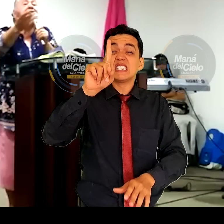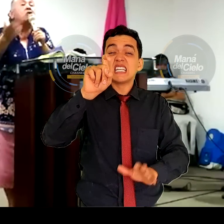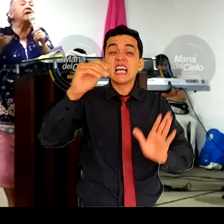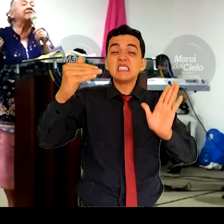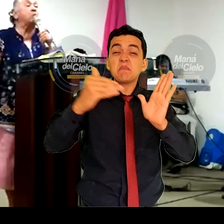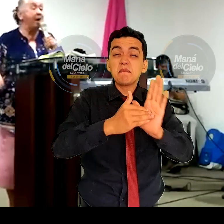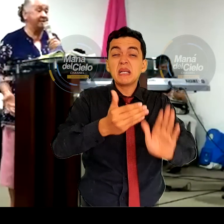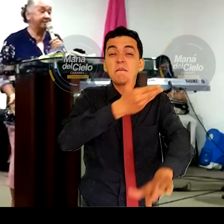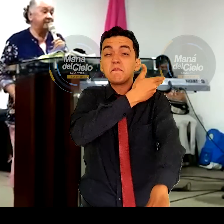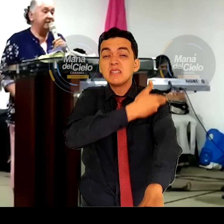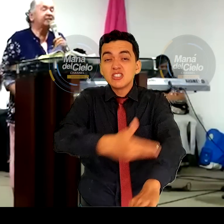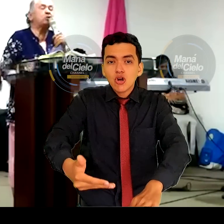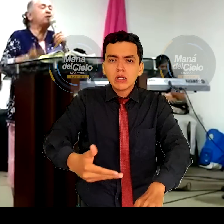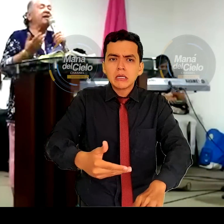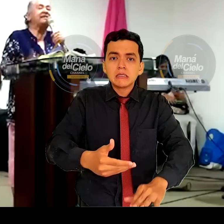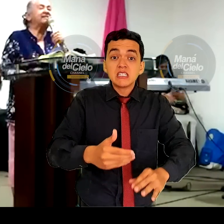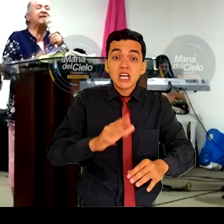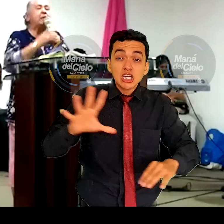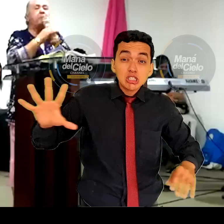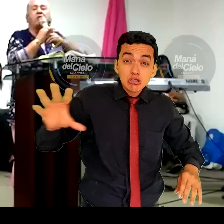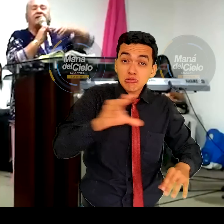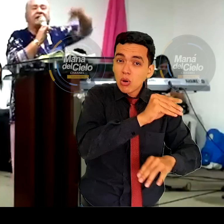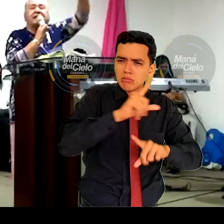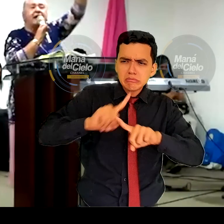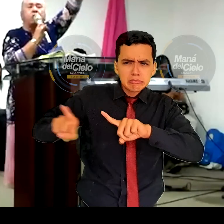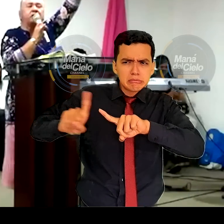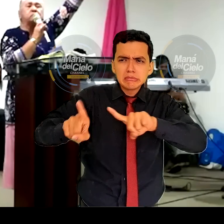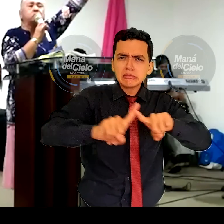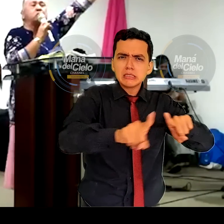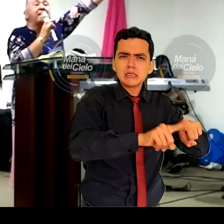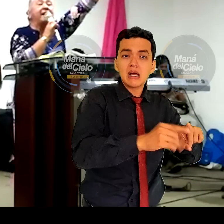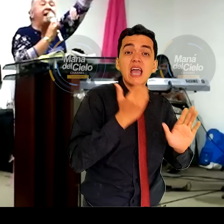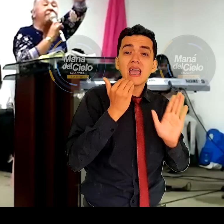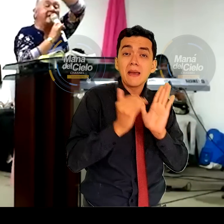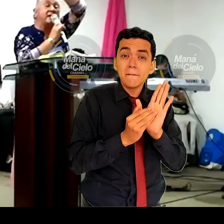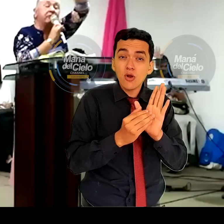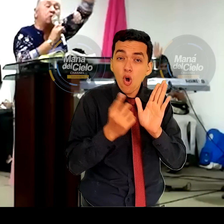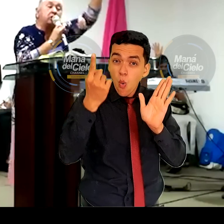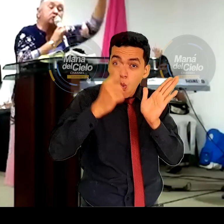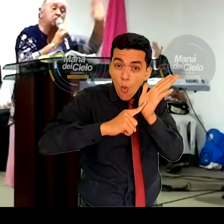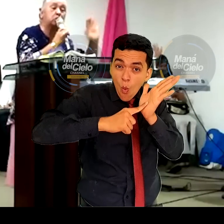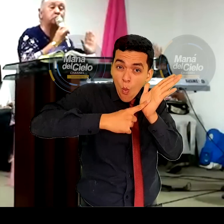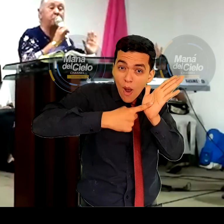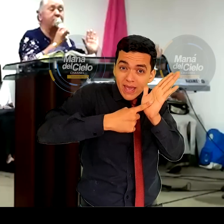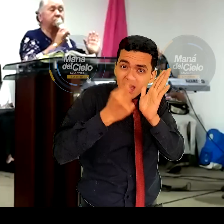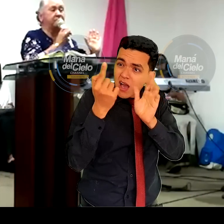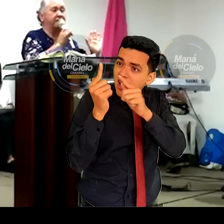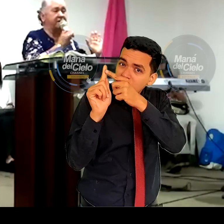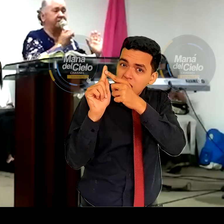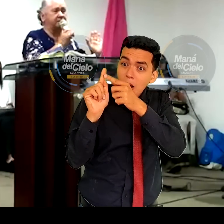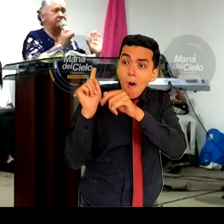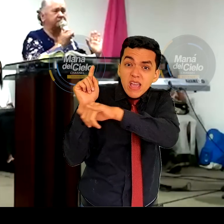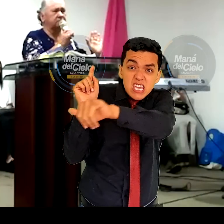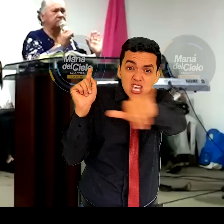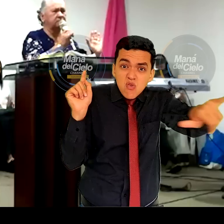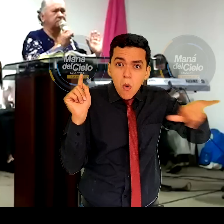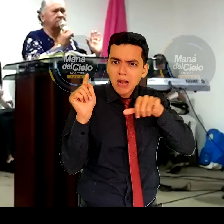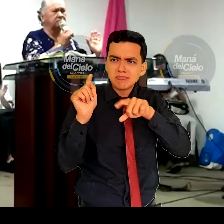de dos personas iguales. Eso quiere decir que el poder del creador es mucho más grande de lo que nosotros podemos